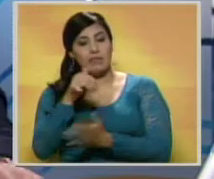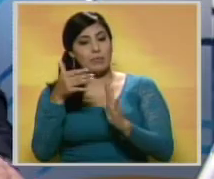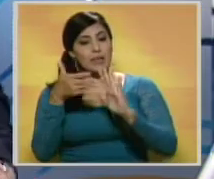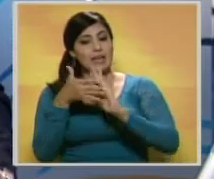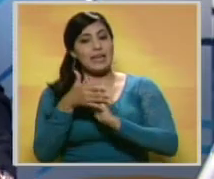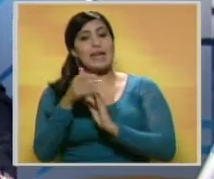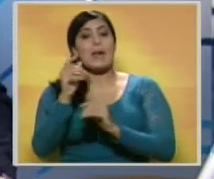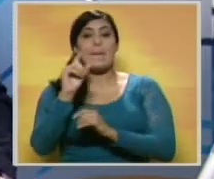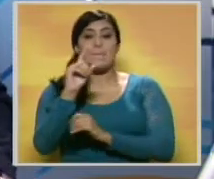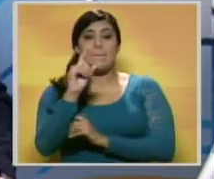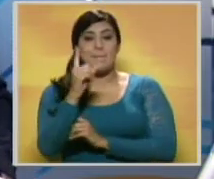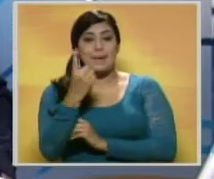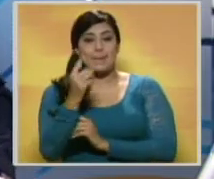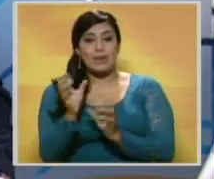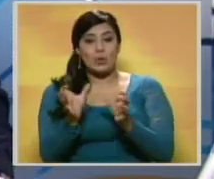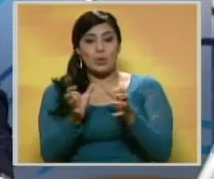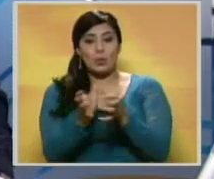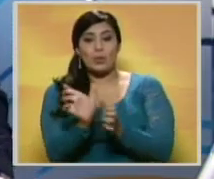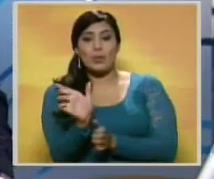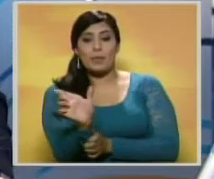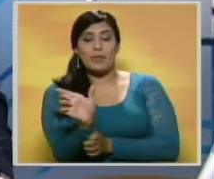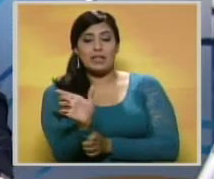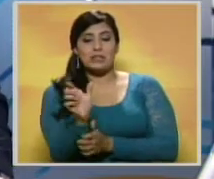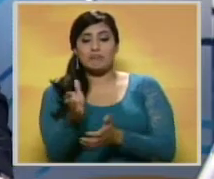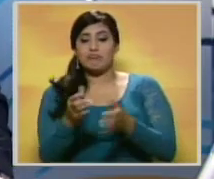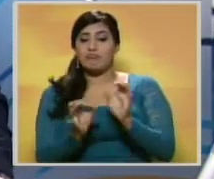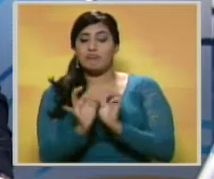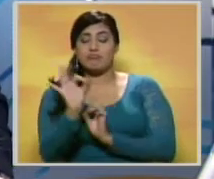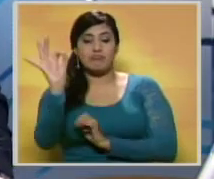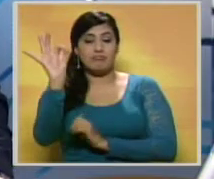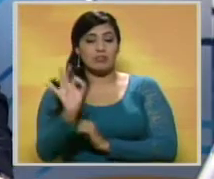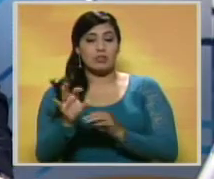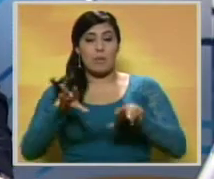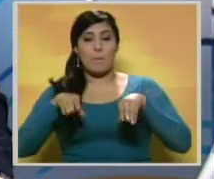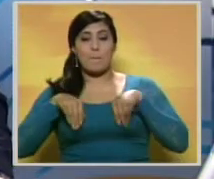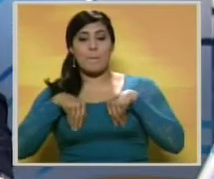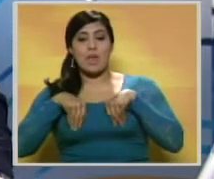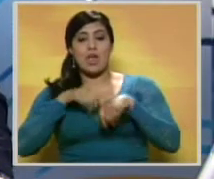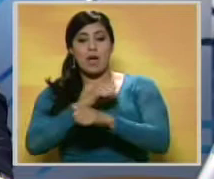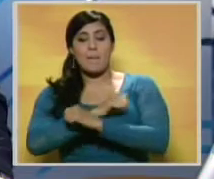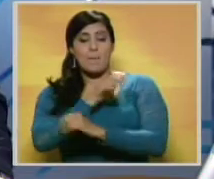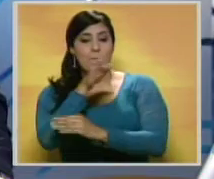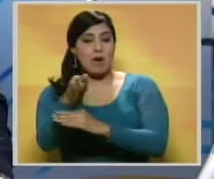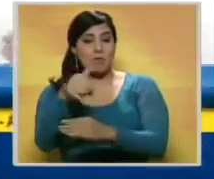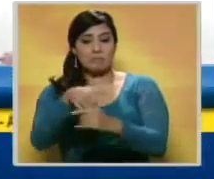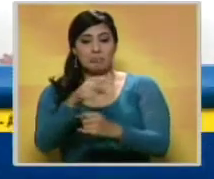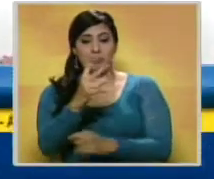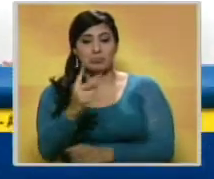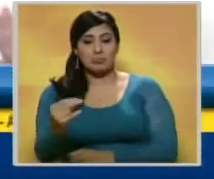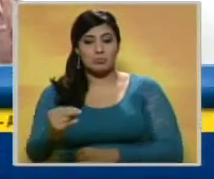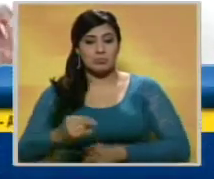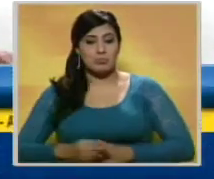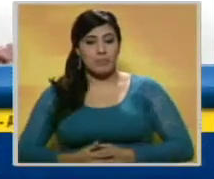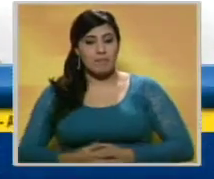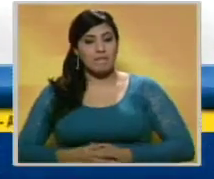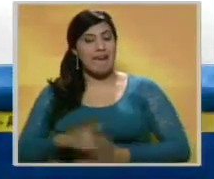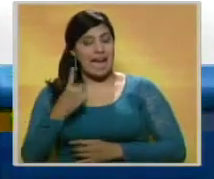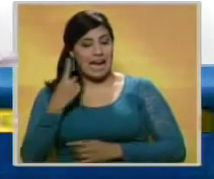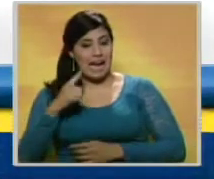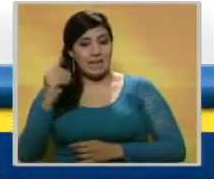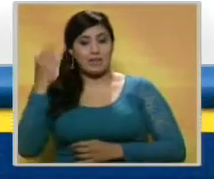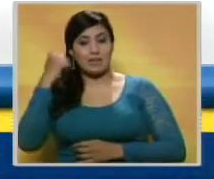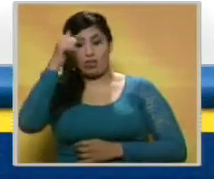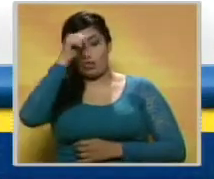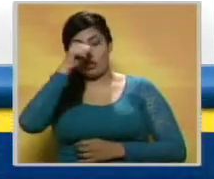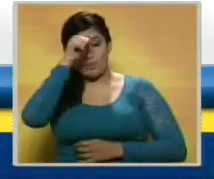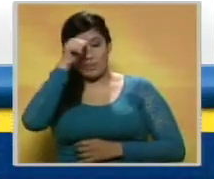en las elecciones primarias del PSUV reinó el alto porcentaje de abstención de la militancia oficialista. Lo que hubo allí, lo que